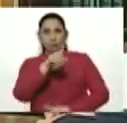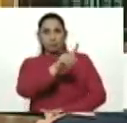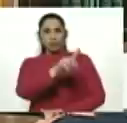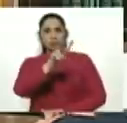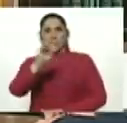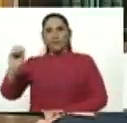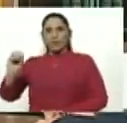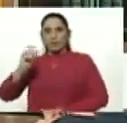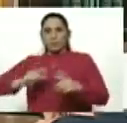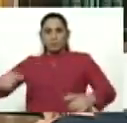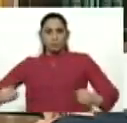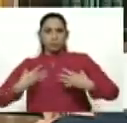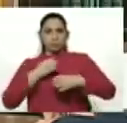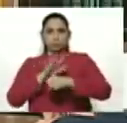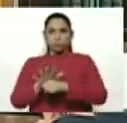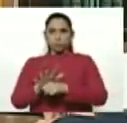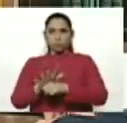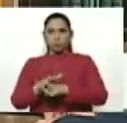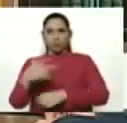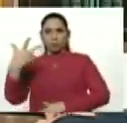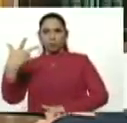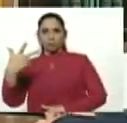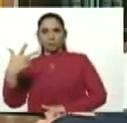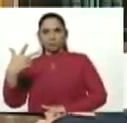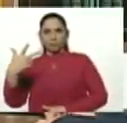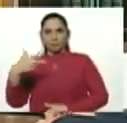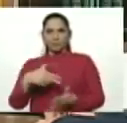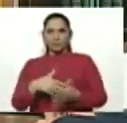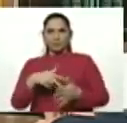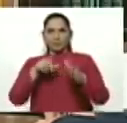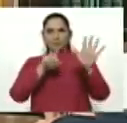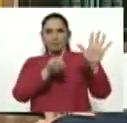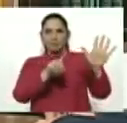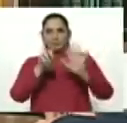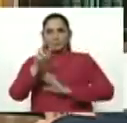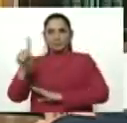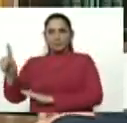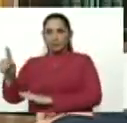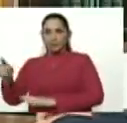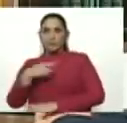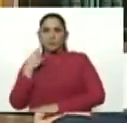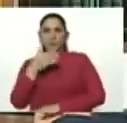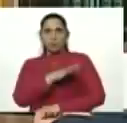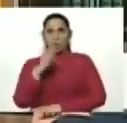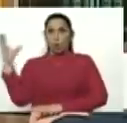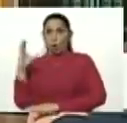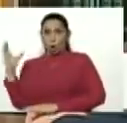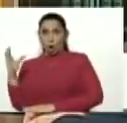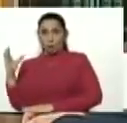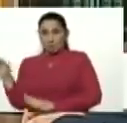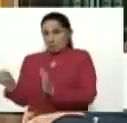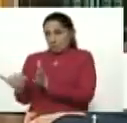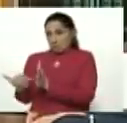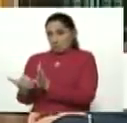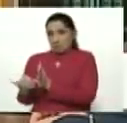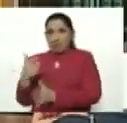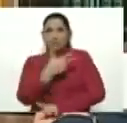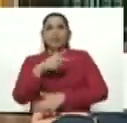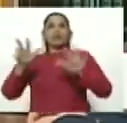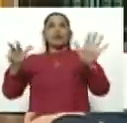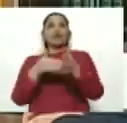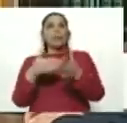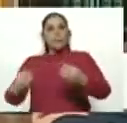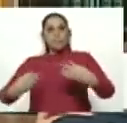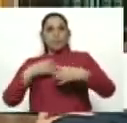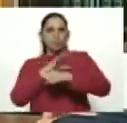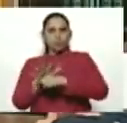43.120 casos, 3.621 fallecidos. Colombia, nuestra hermana Colombia, 38.000 casos